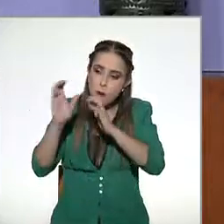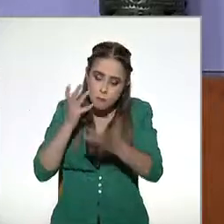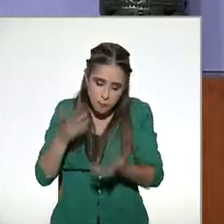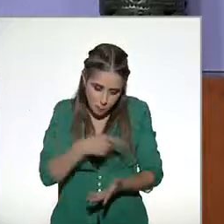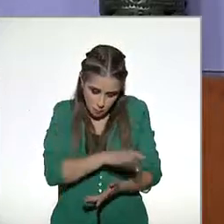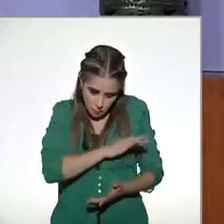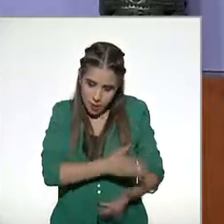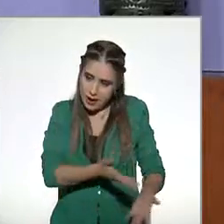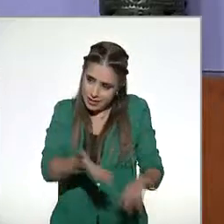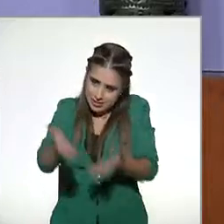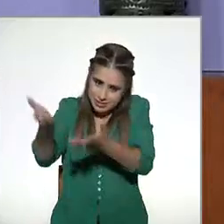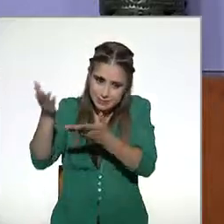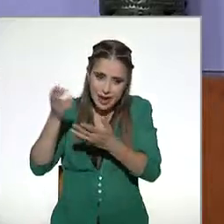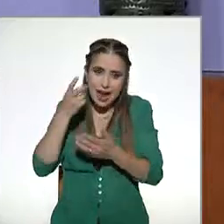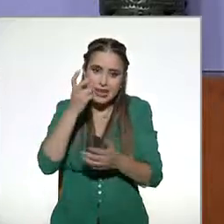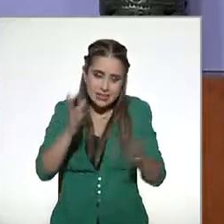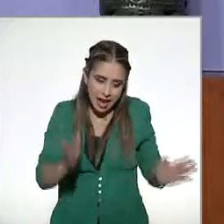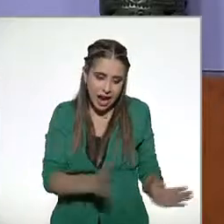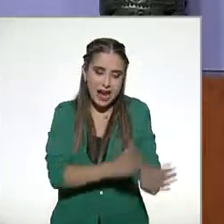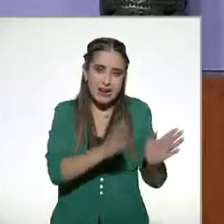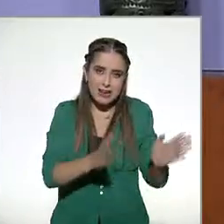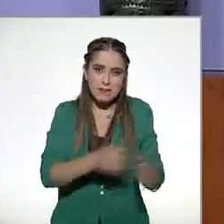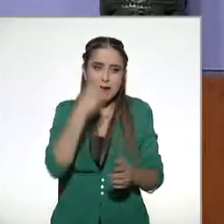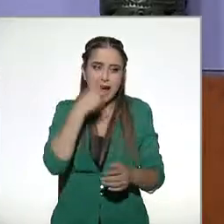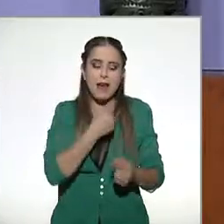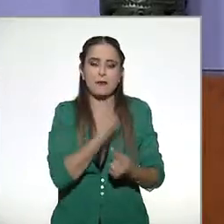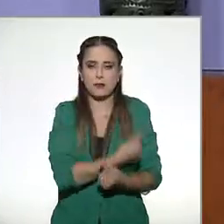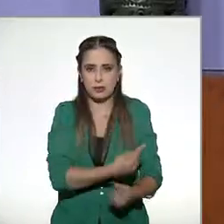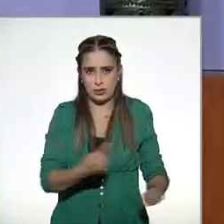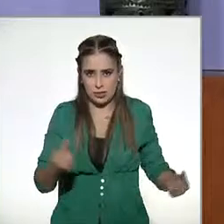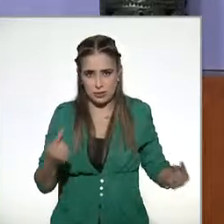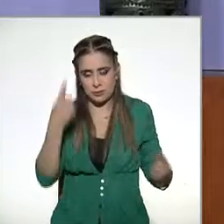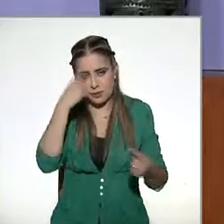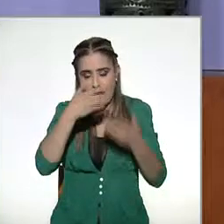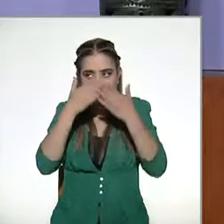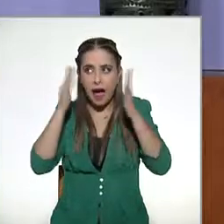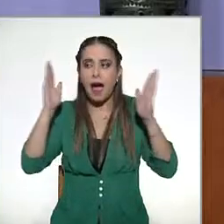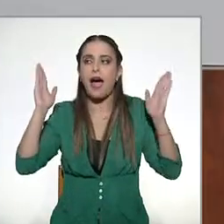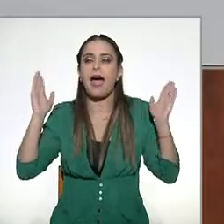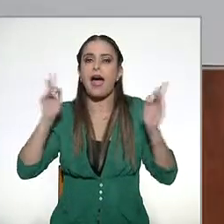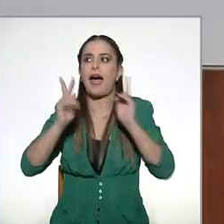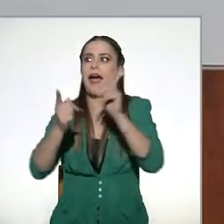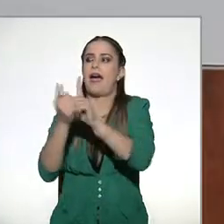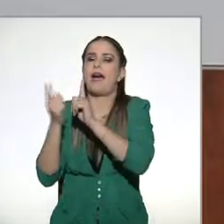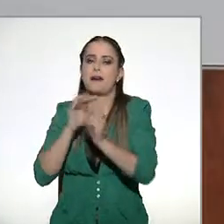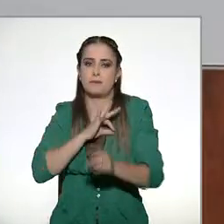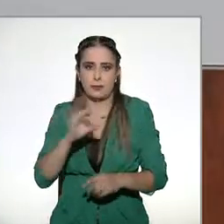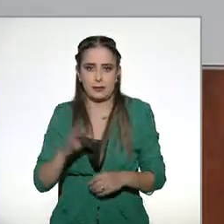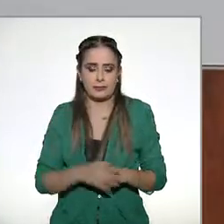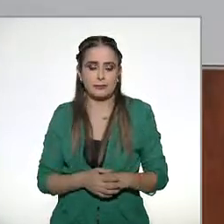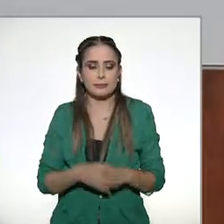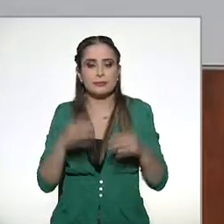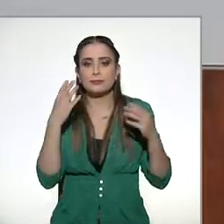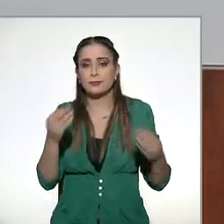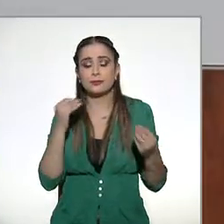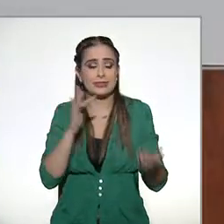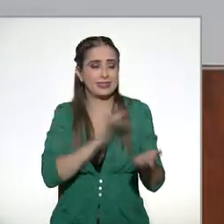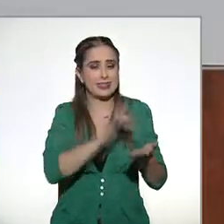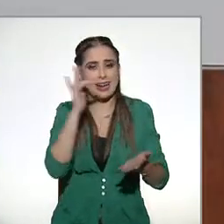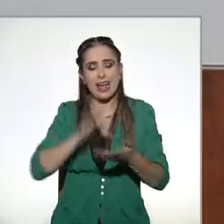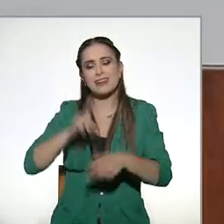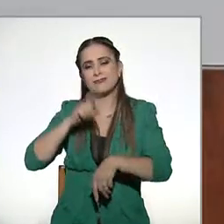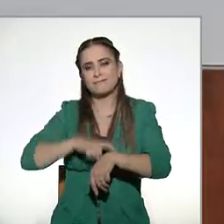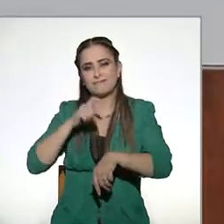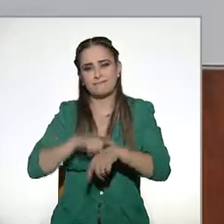para poder ir dando paso a pasito pues otra manera de abrirles el mundo de nueva cuenta oigan pues yo les agradezco muchísimo se nos